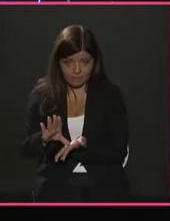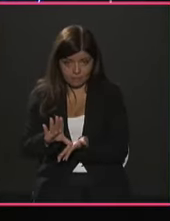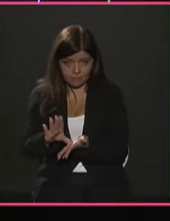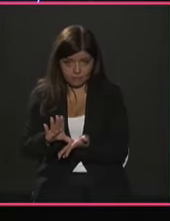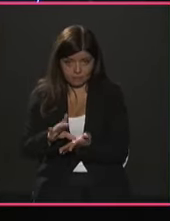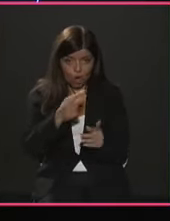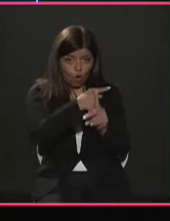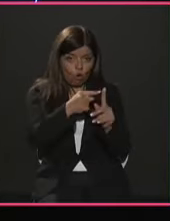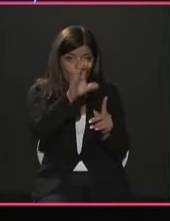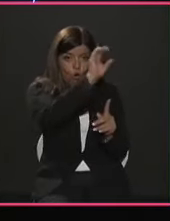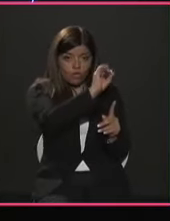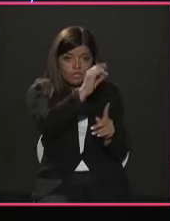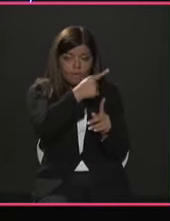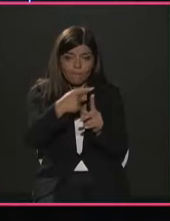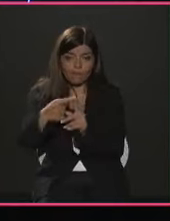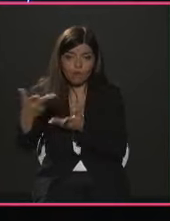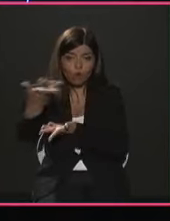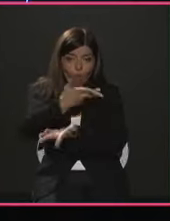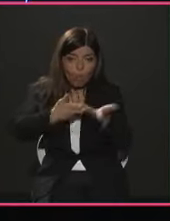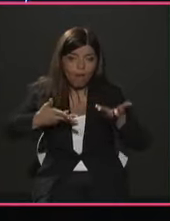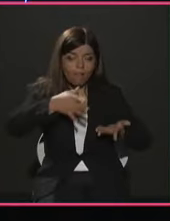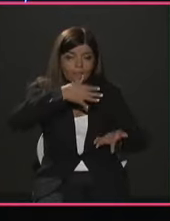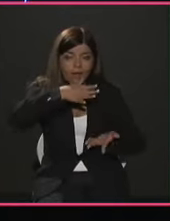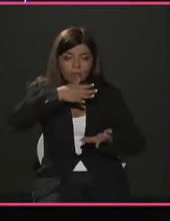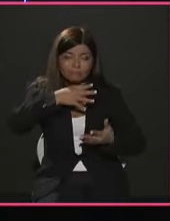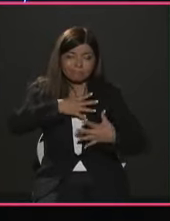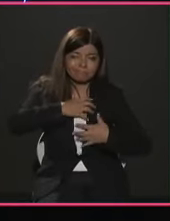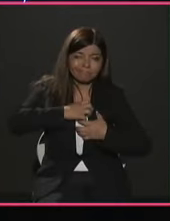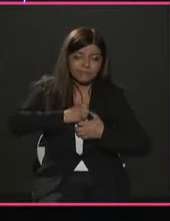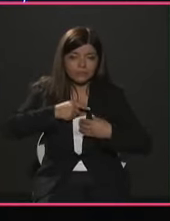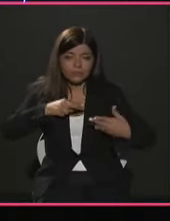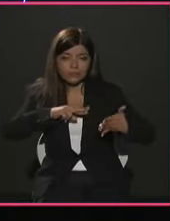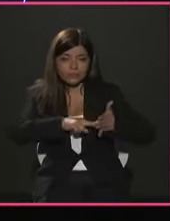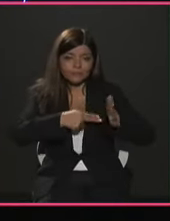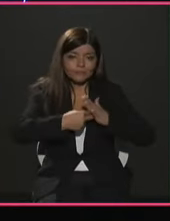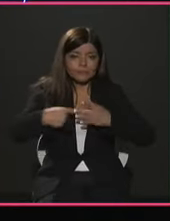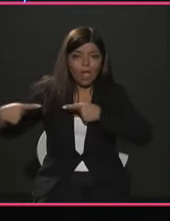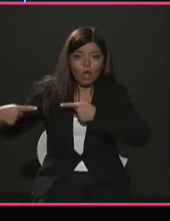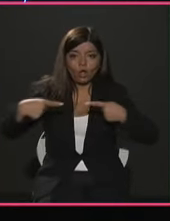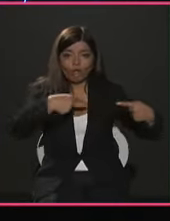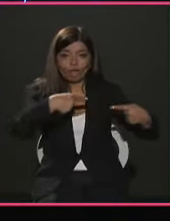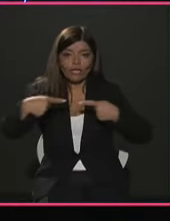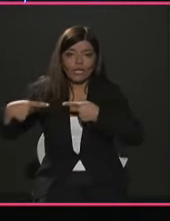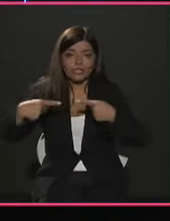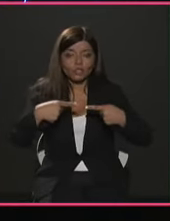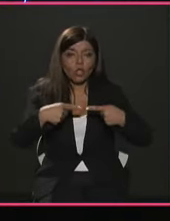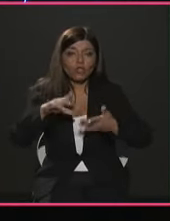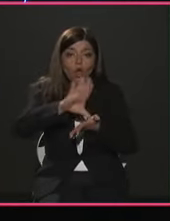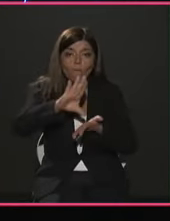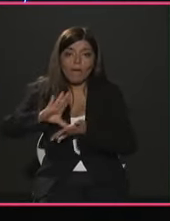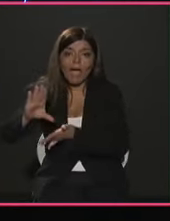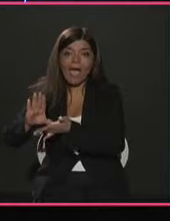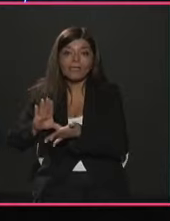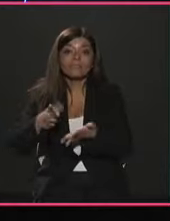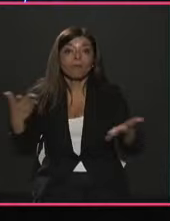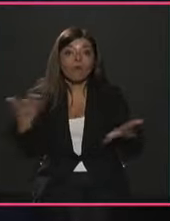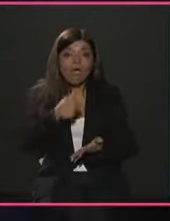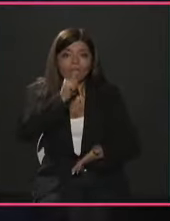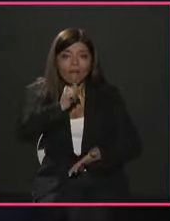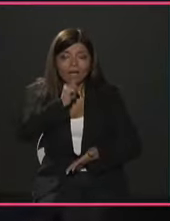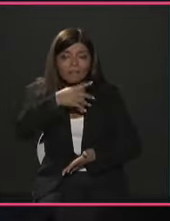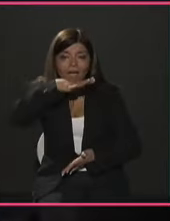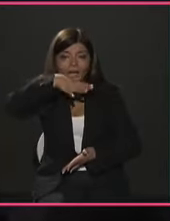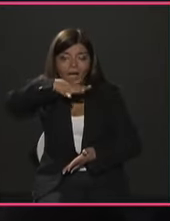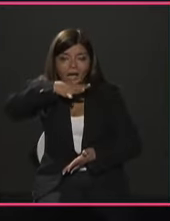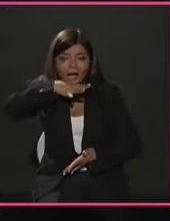países que crean tensión y crean conflictos dentro de las de los países sin hacer